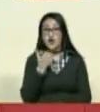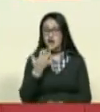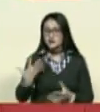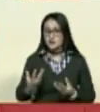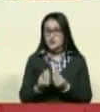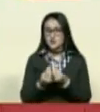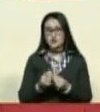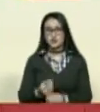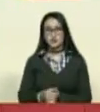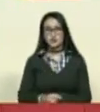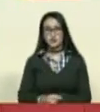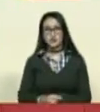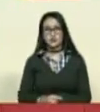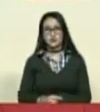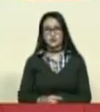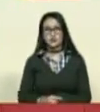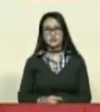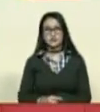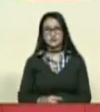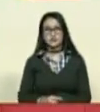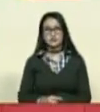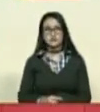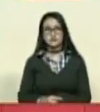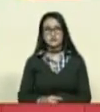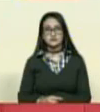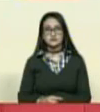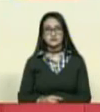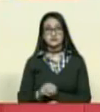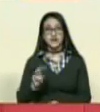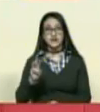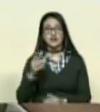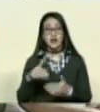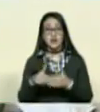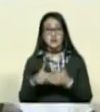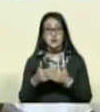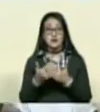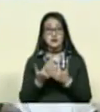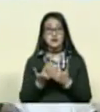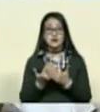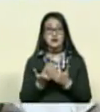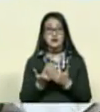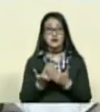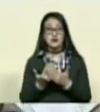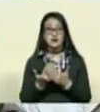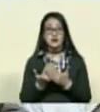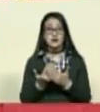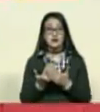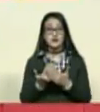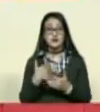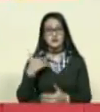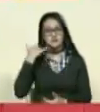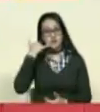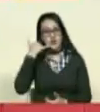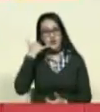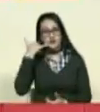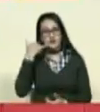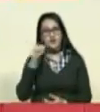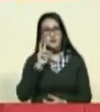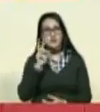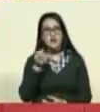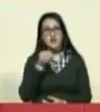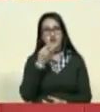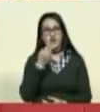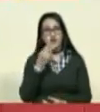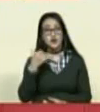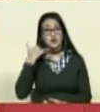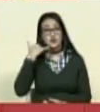estuvo Churio y muchos de ustedes. Y a las 3 de la mañana yo marqué el teléfono de Miraflores, no lo voy a dar en público porque es el